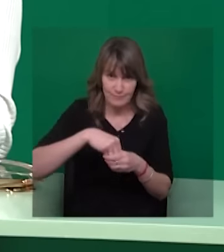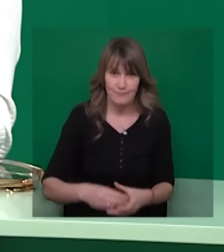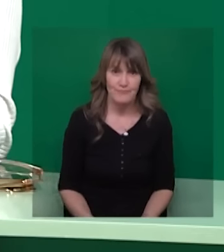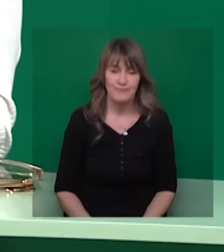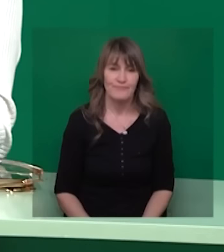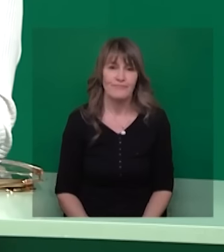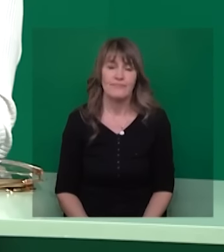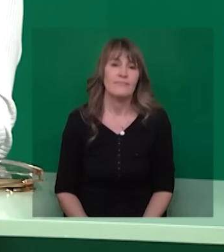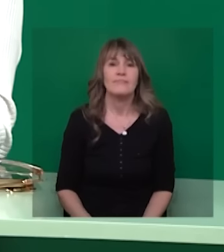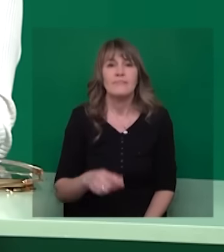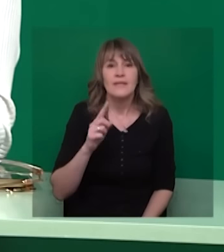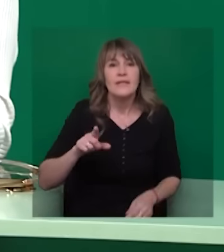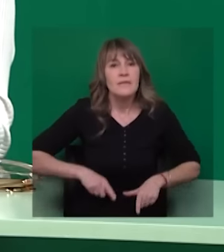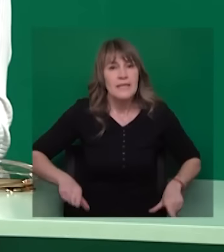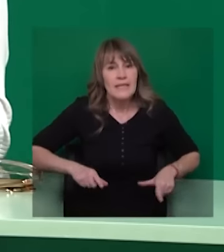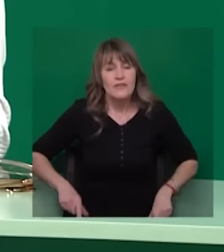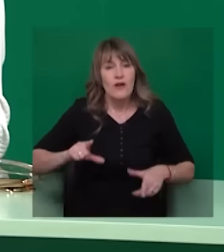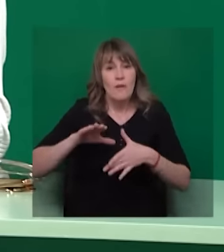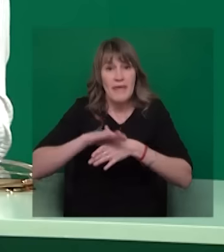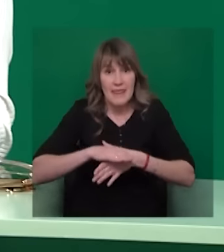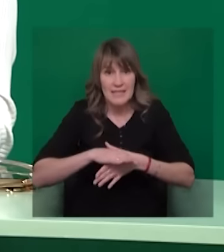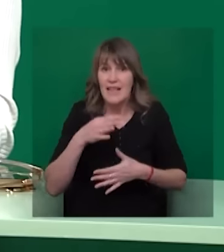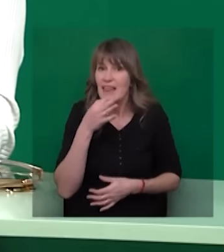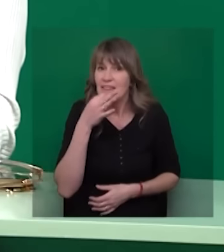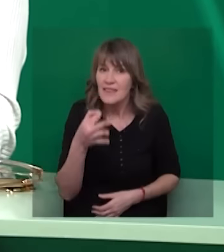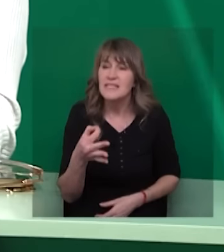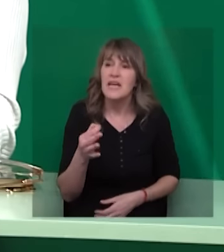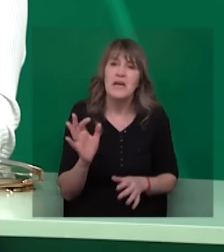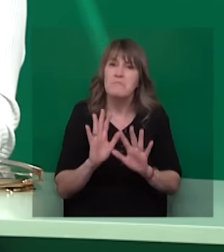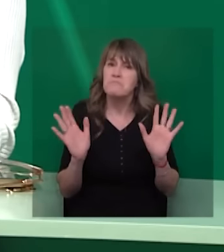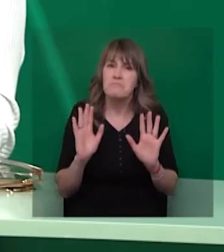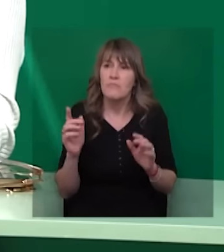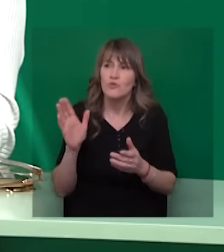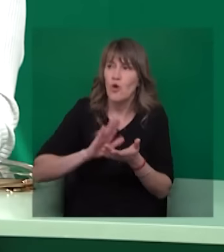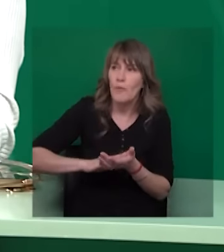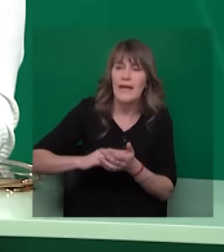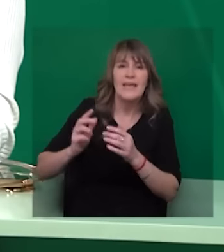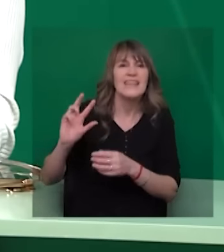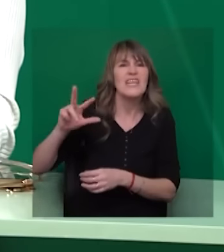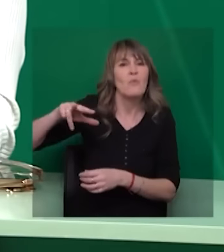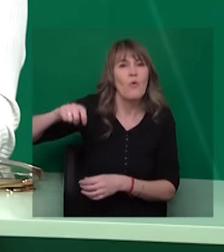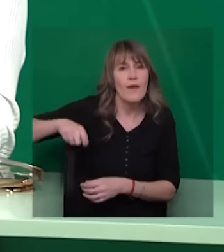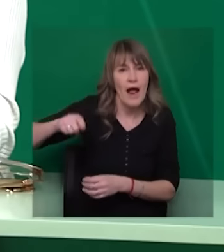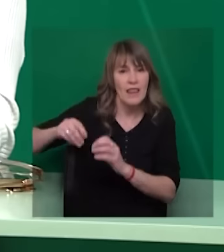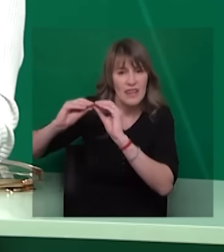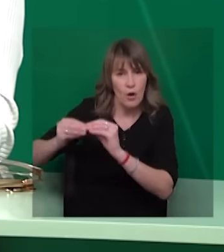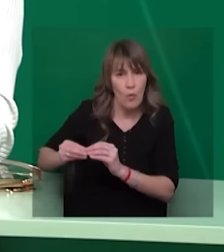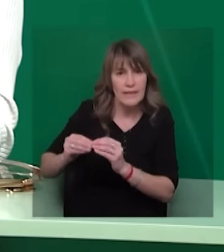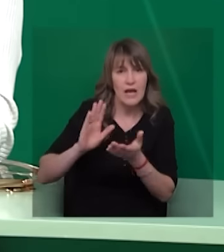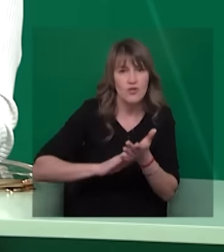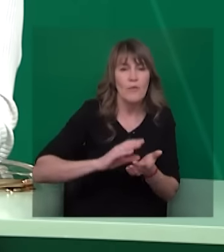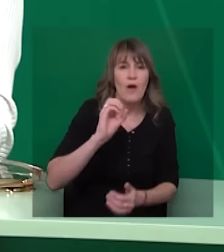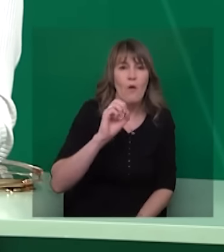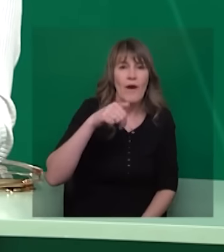otro adelanto el ministro de desarrollo social aseguró que no hubo objeciones del tribunal de cuentas hacia el convenio con la ong